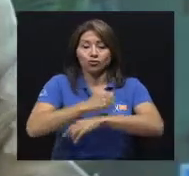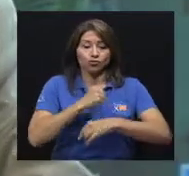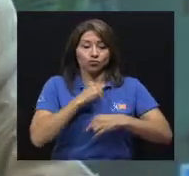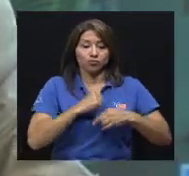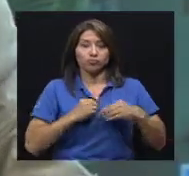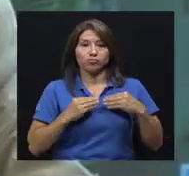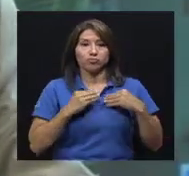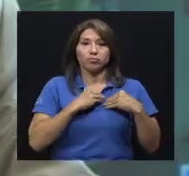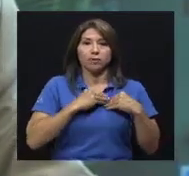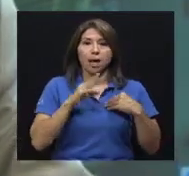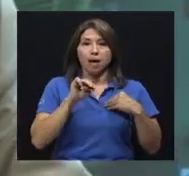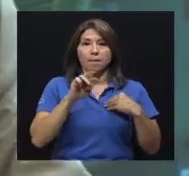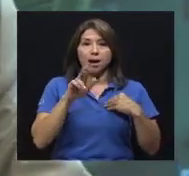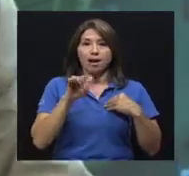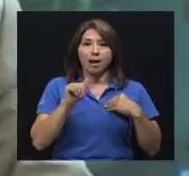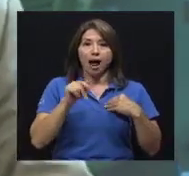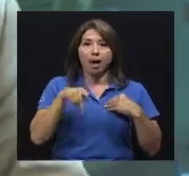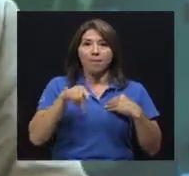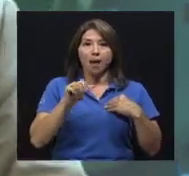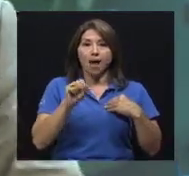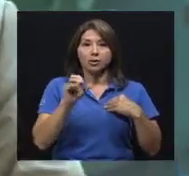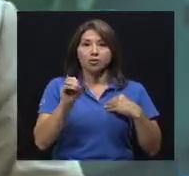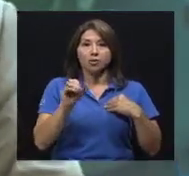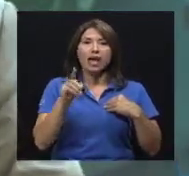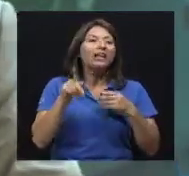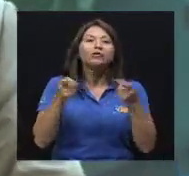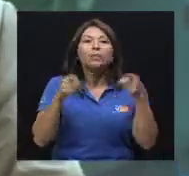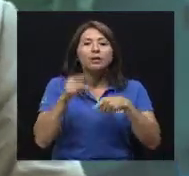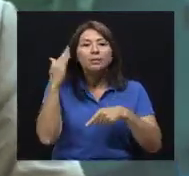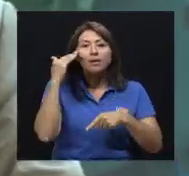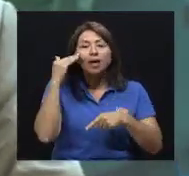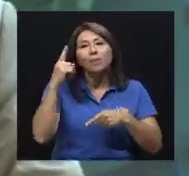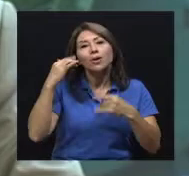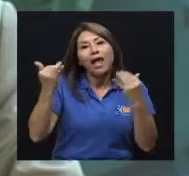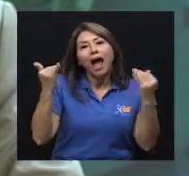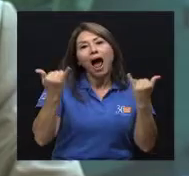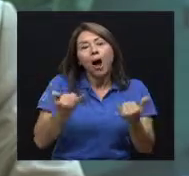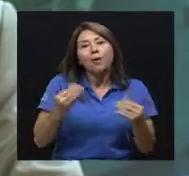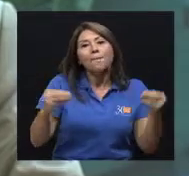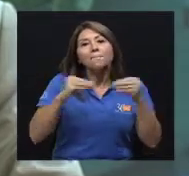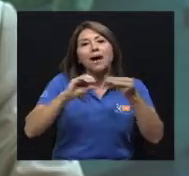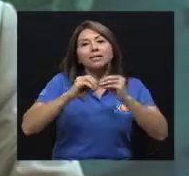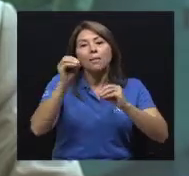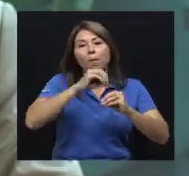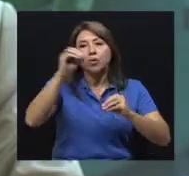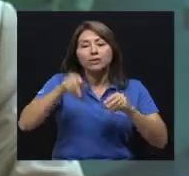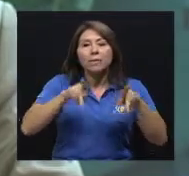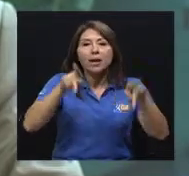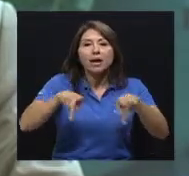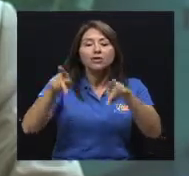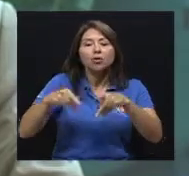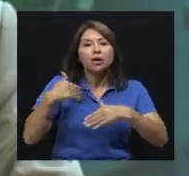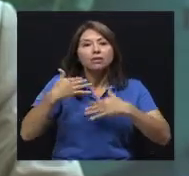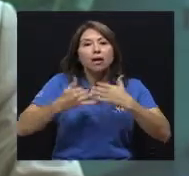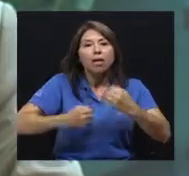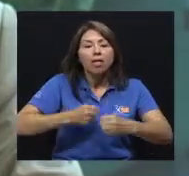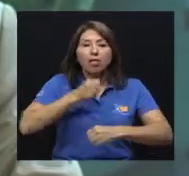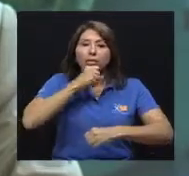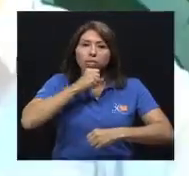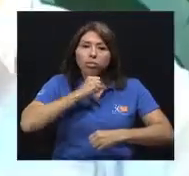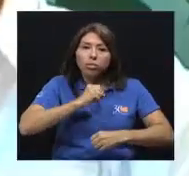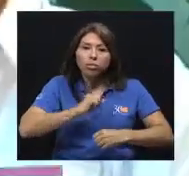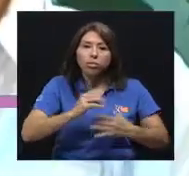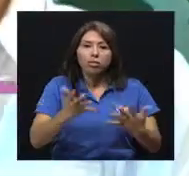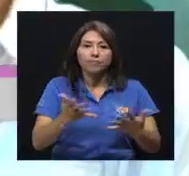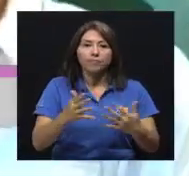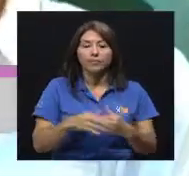se ha envejecido la población. Entonces son enfermedades que vamos a ver más frecuentemente en el futuro. ¿Y qué tan prevenible?